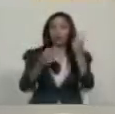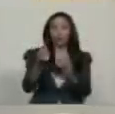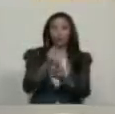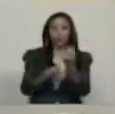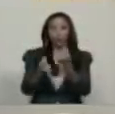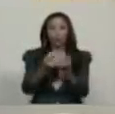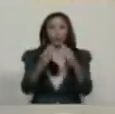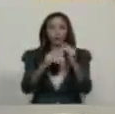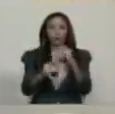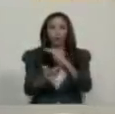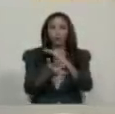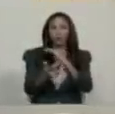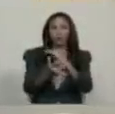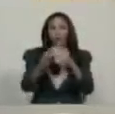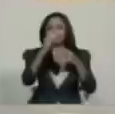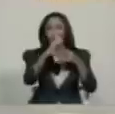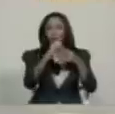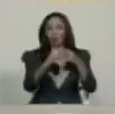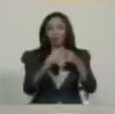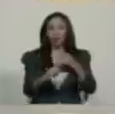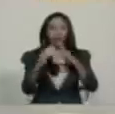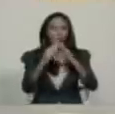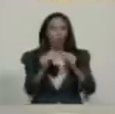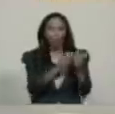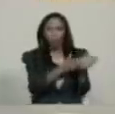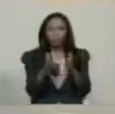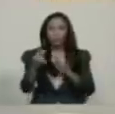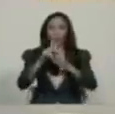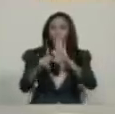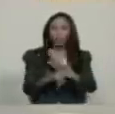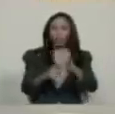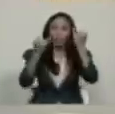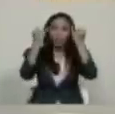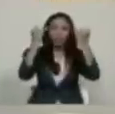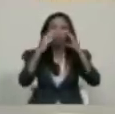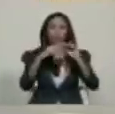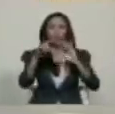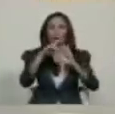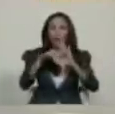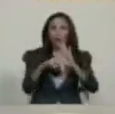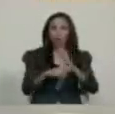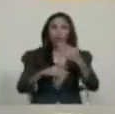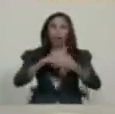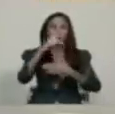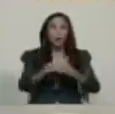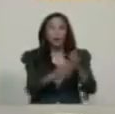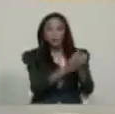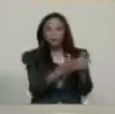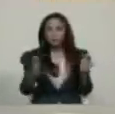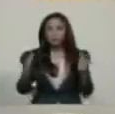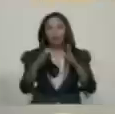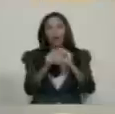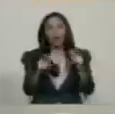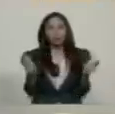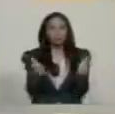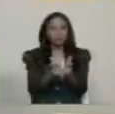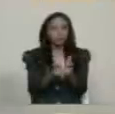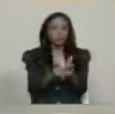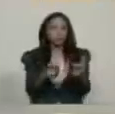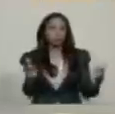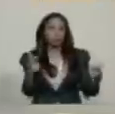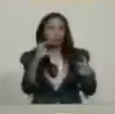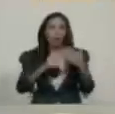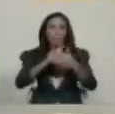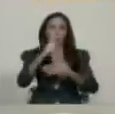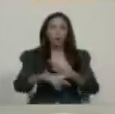táctica, tenemos el programa, tenemos la doctrina, tenemos el plan de corto, mediano y largo plazo, tenemos